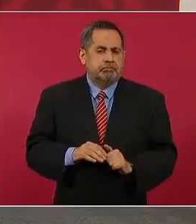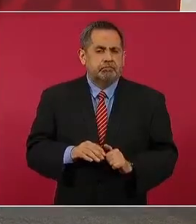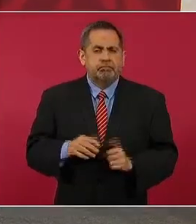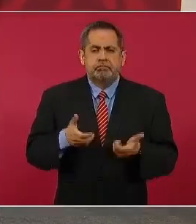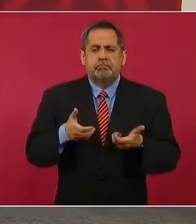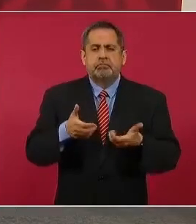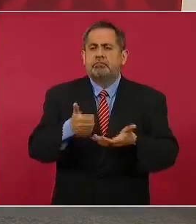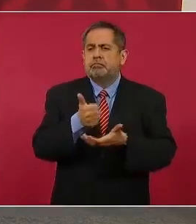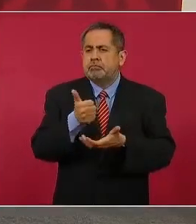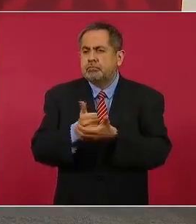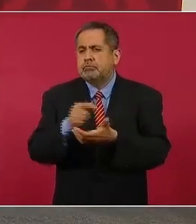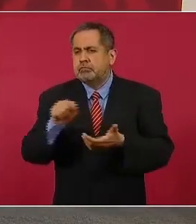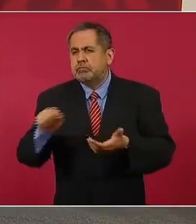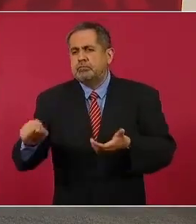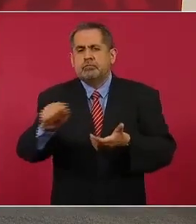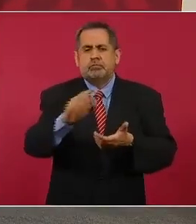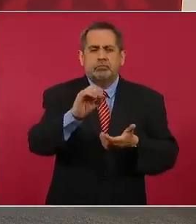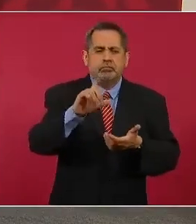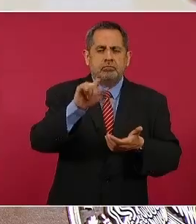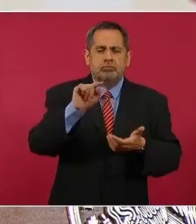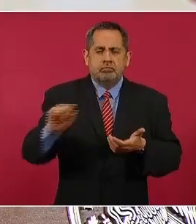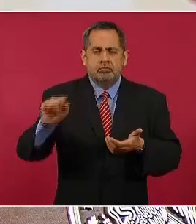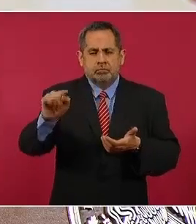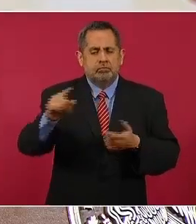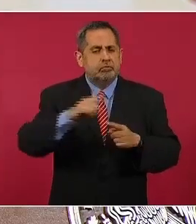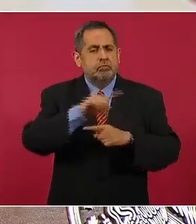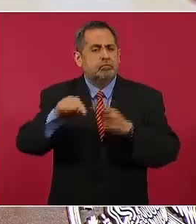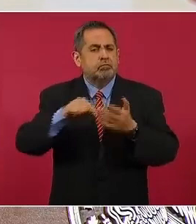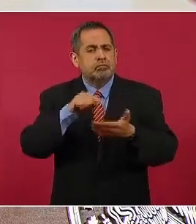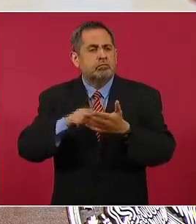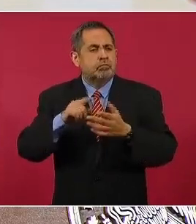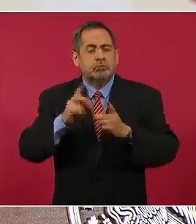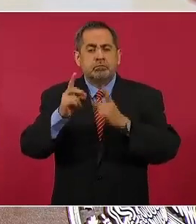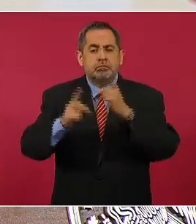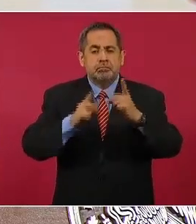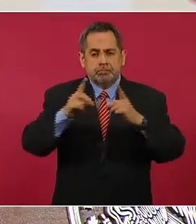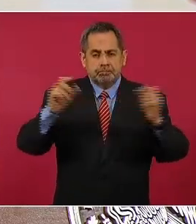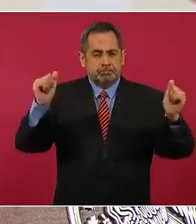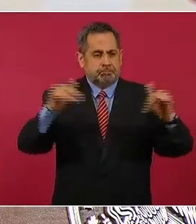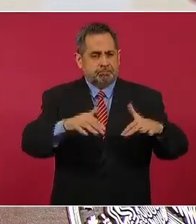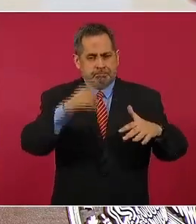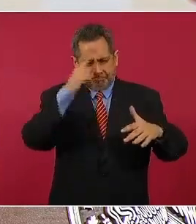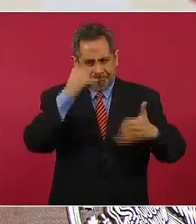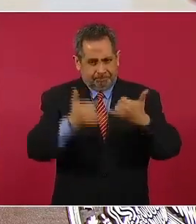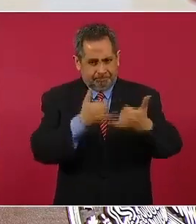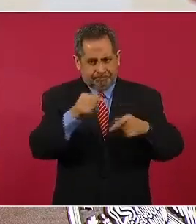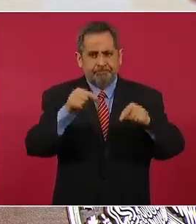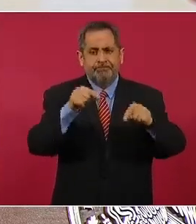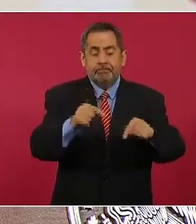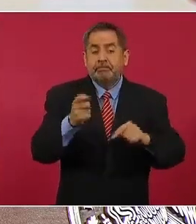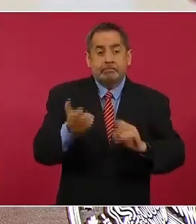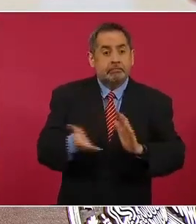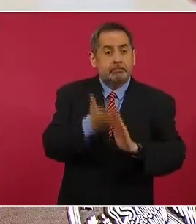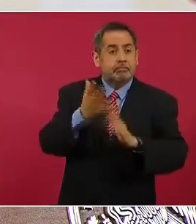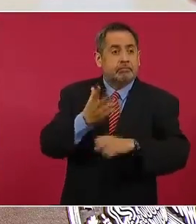urbana en colonias y los espacios deportivos, porque se están